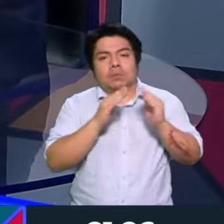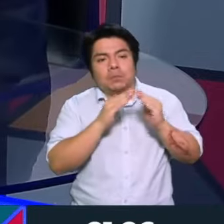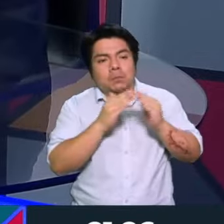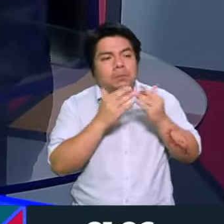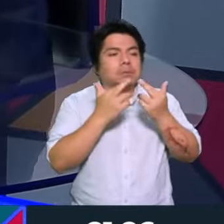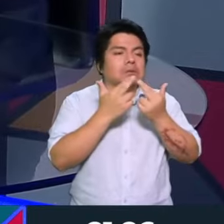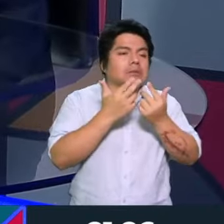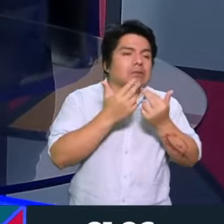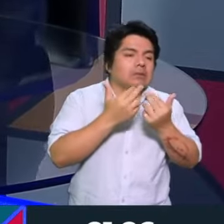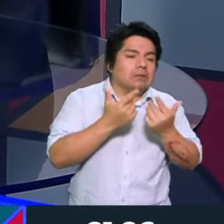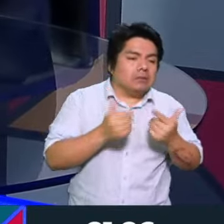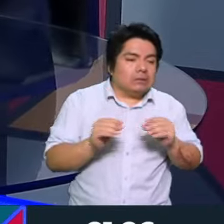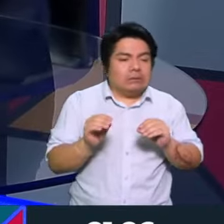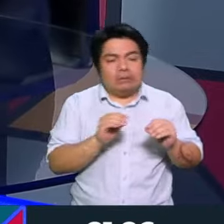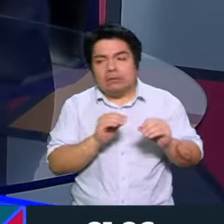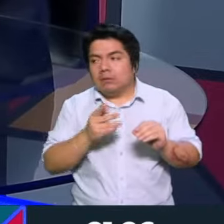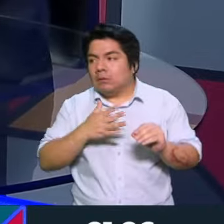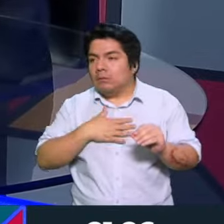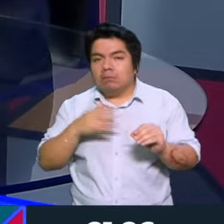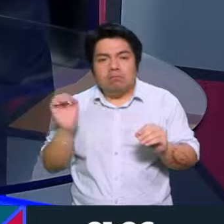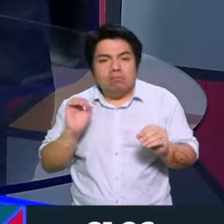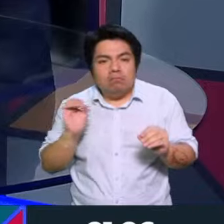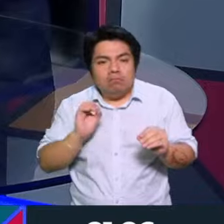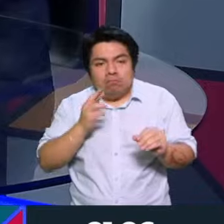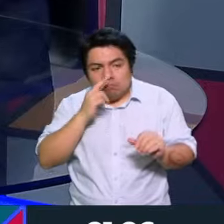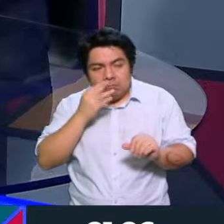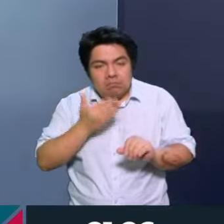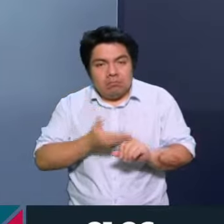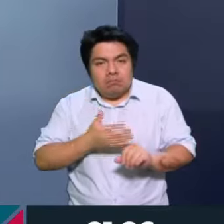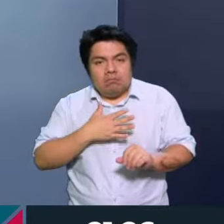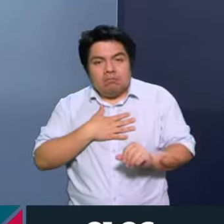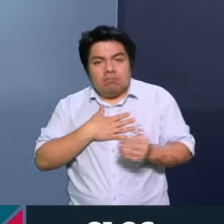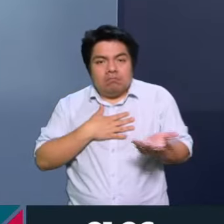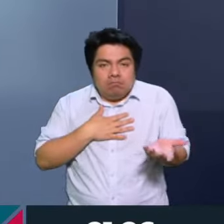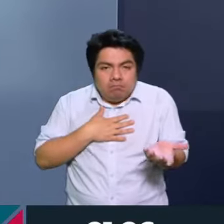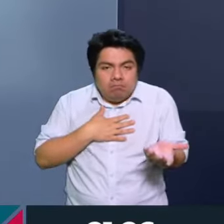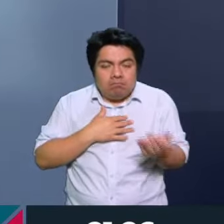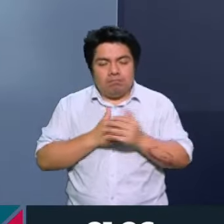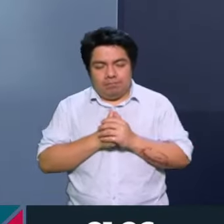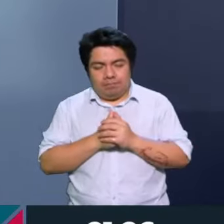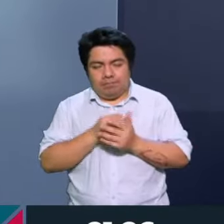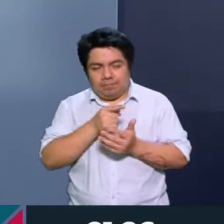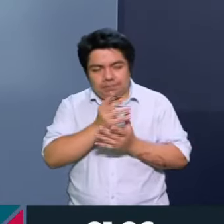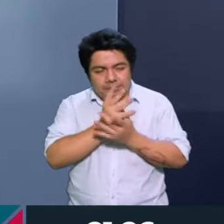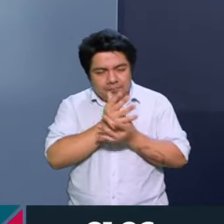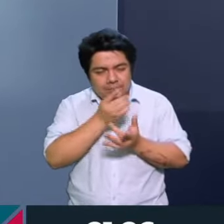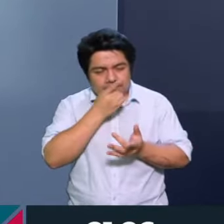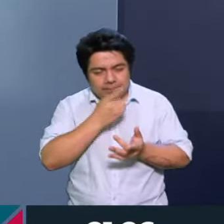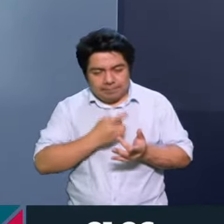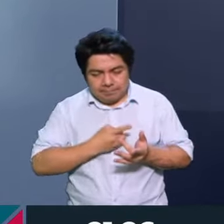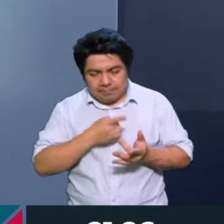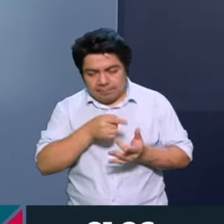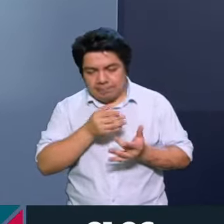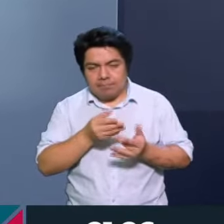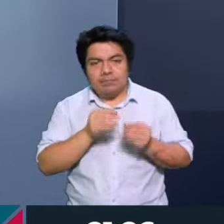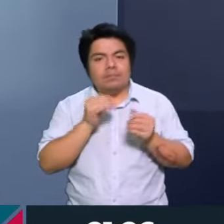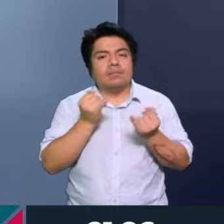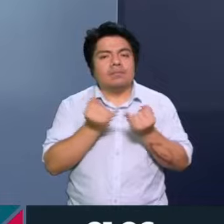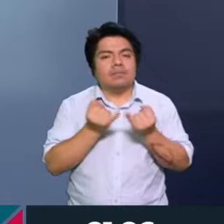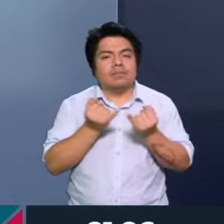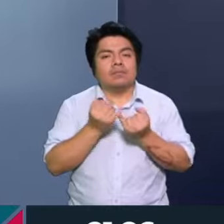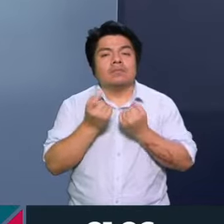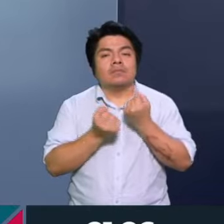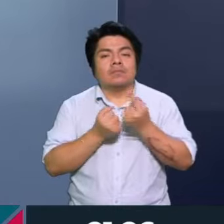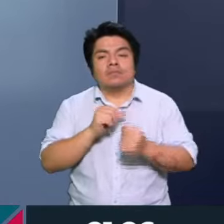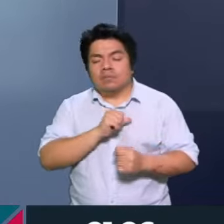resultado afectada tras los sismos sin que ellos tuvieran ninguna responsabilidad. Ahorita decías algo muy interesante. Decías que se ubicaron también cuáles fueron las